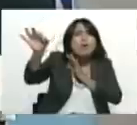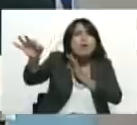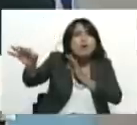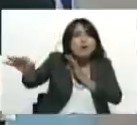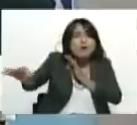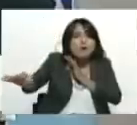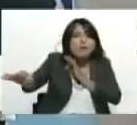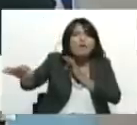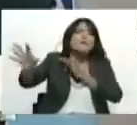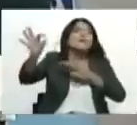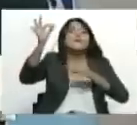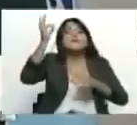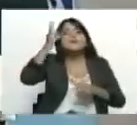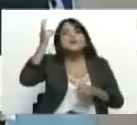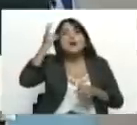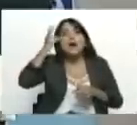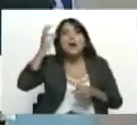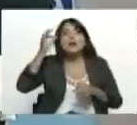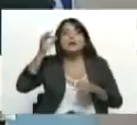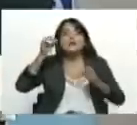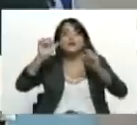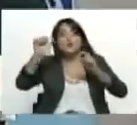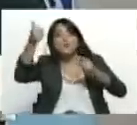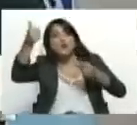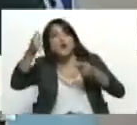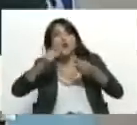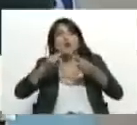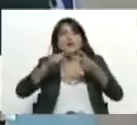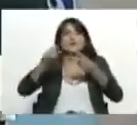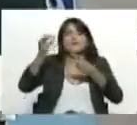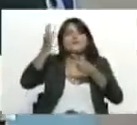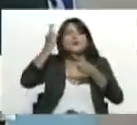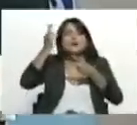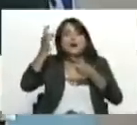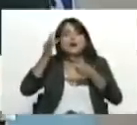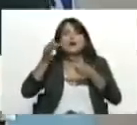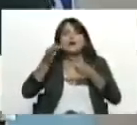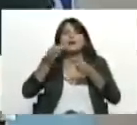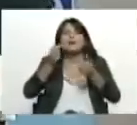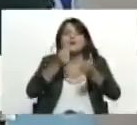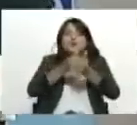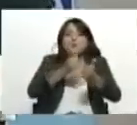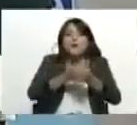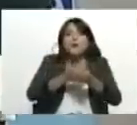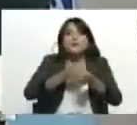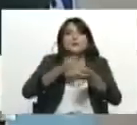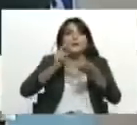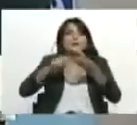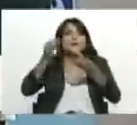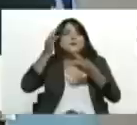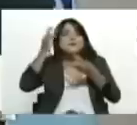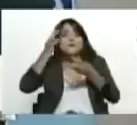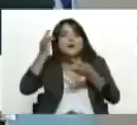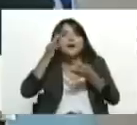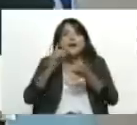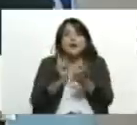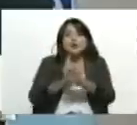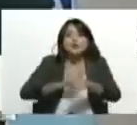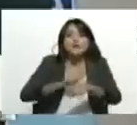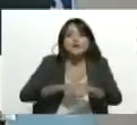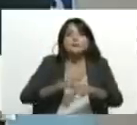fiscales superiores con los fiscales auxiliares con los provisorios con directores generales y de línea en